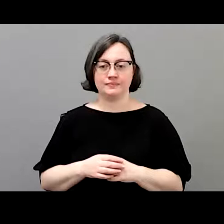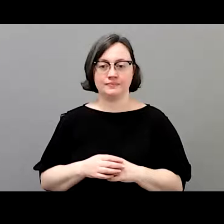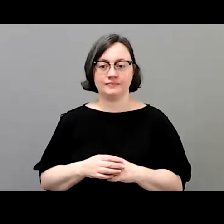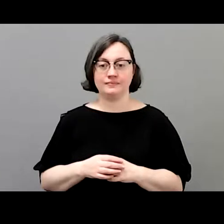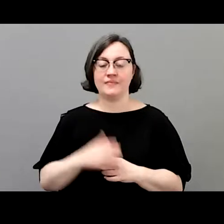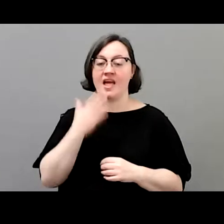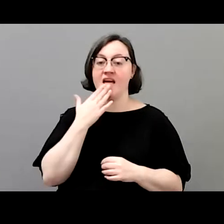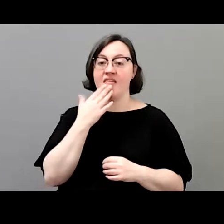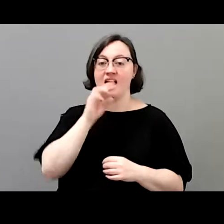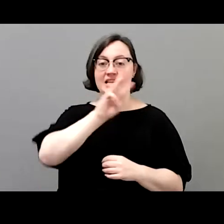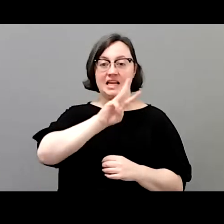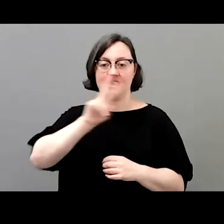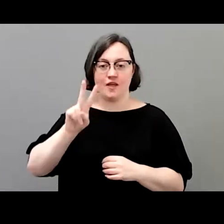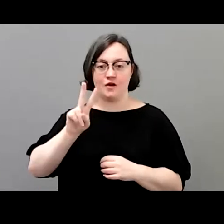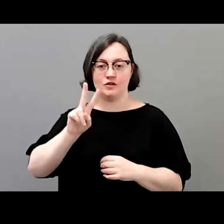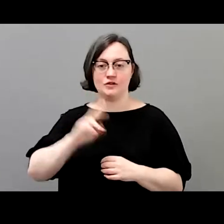Tengo 32 años.